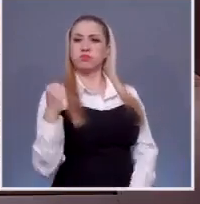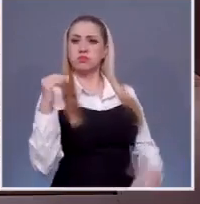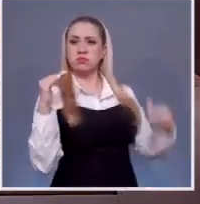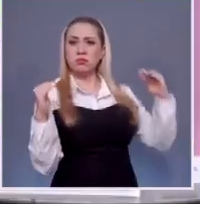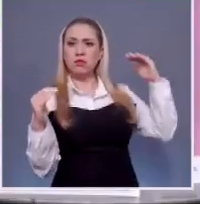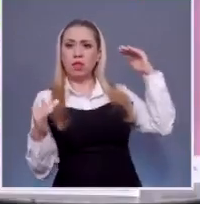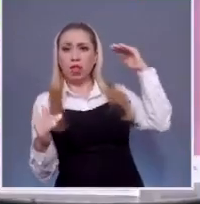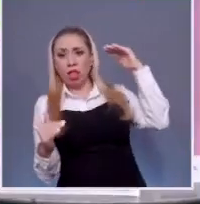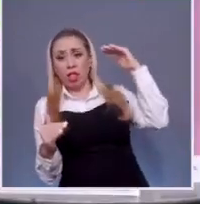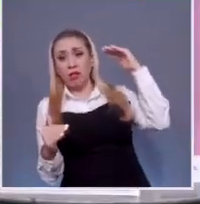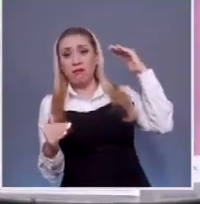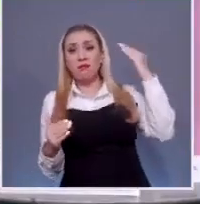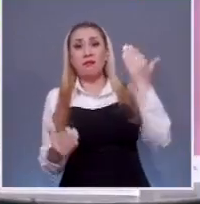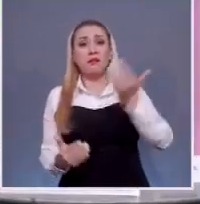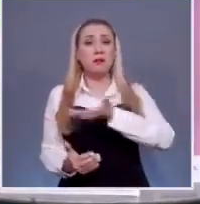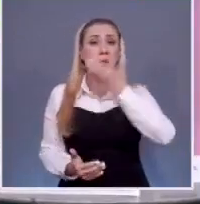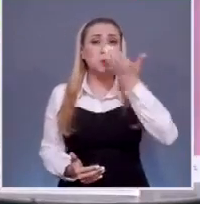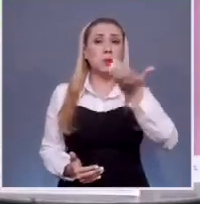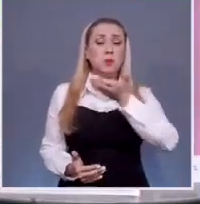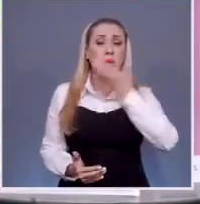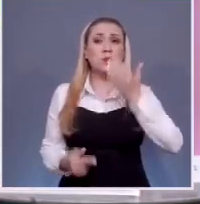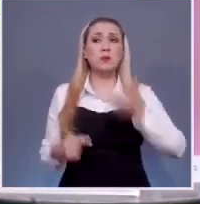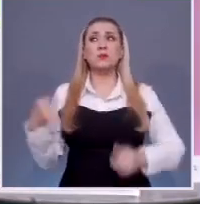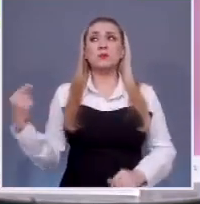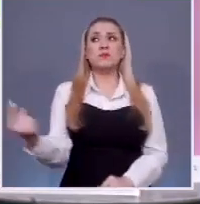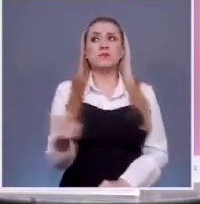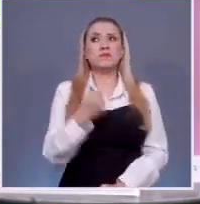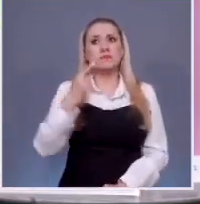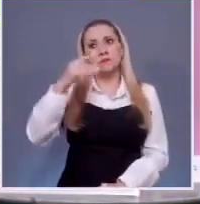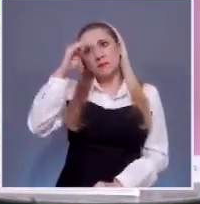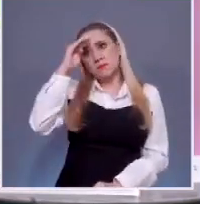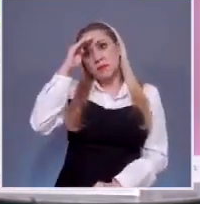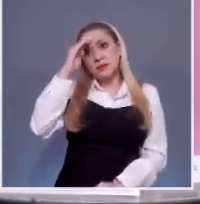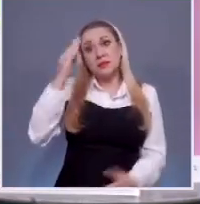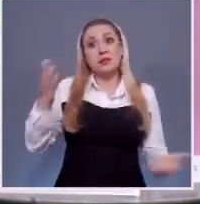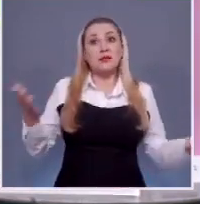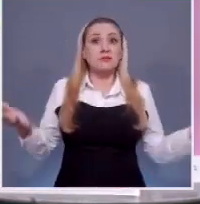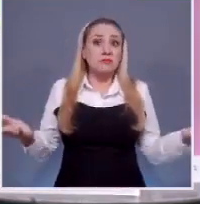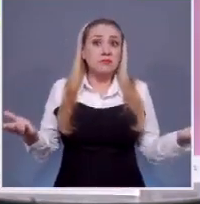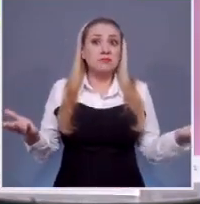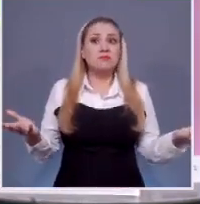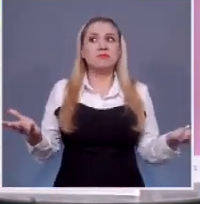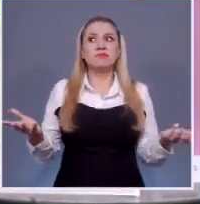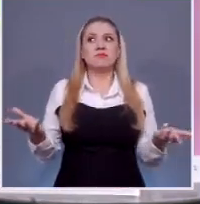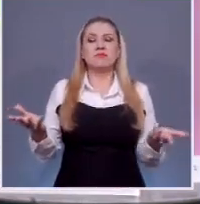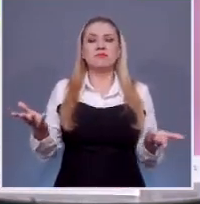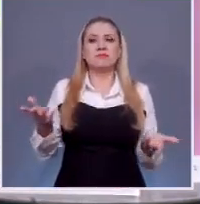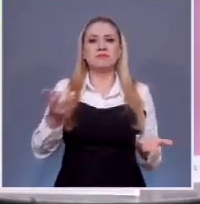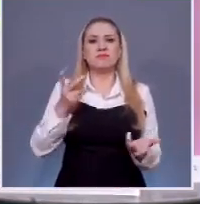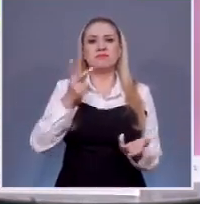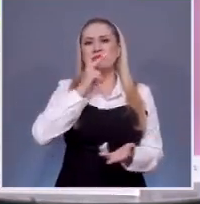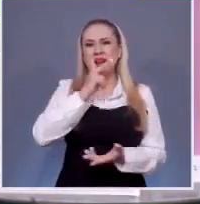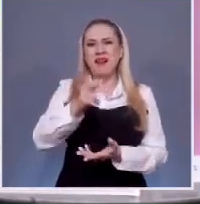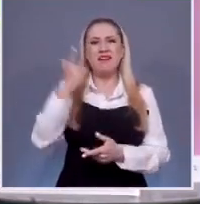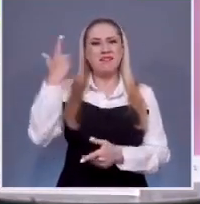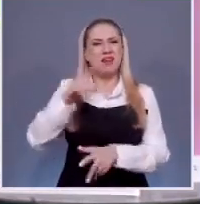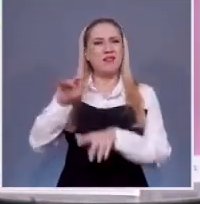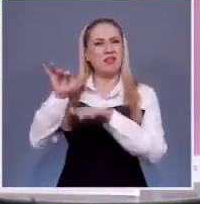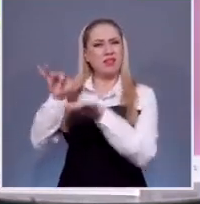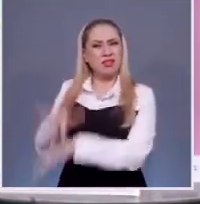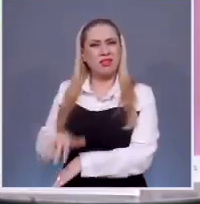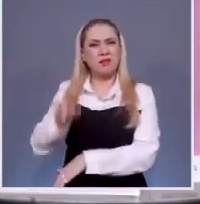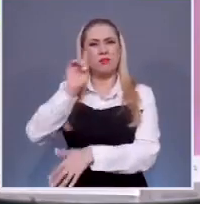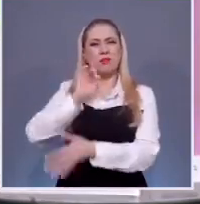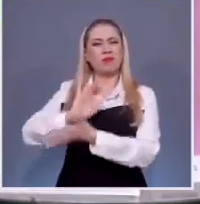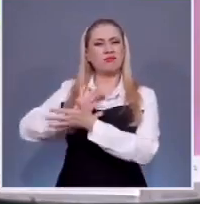también provoca que en muchas ocasiones creamos que, por ejemplo, aquellos comentarios que denigran a las mujeres o a las personas gestantes cuando